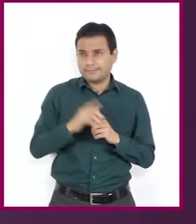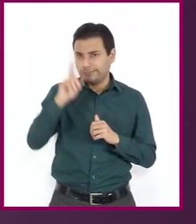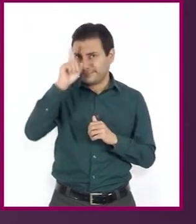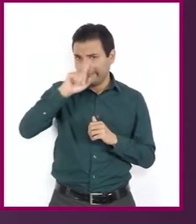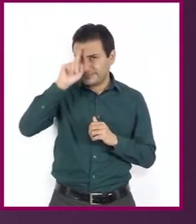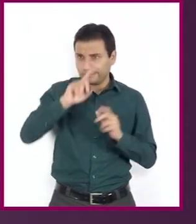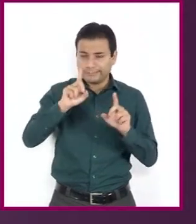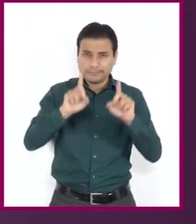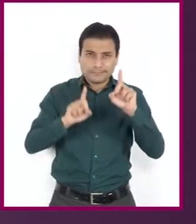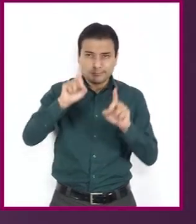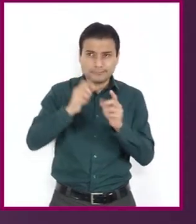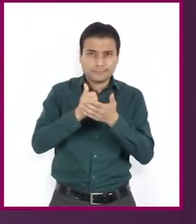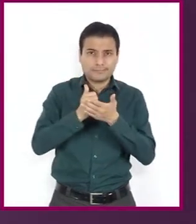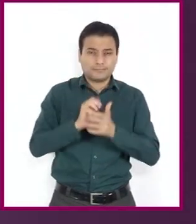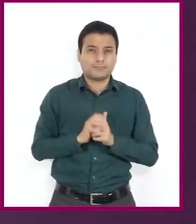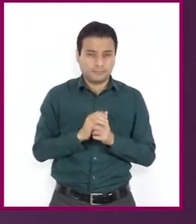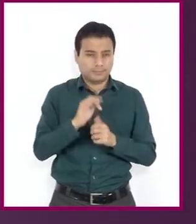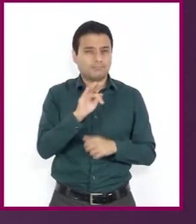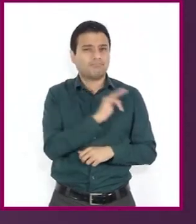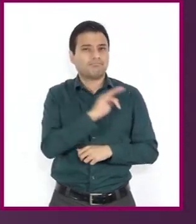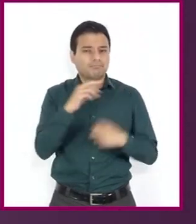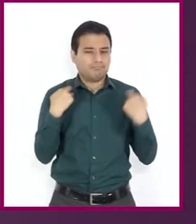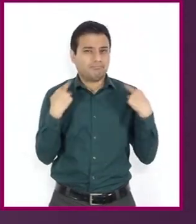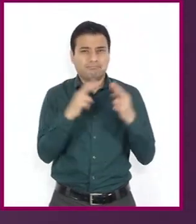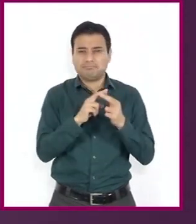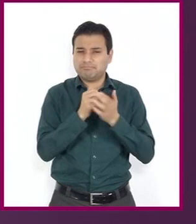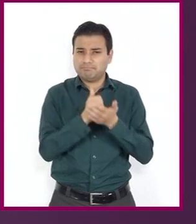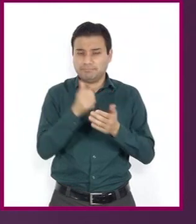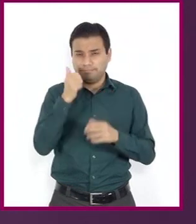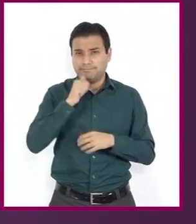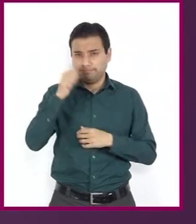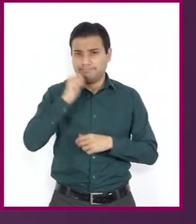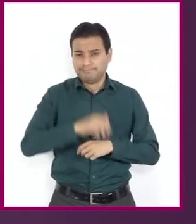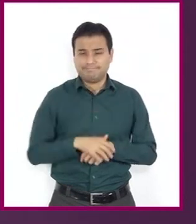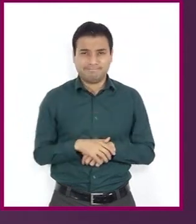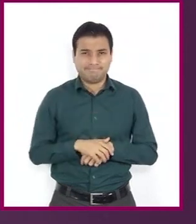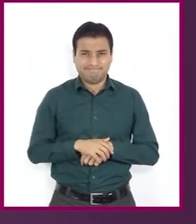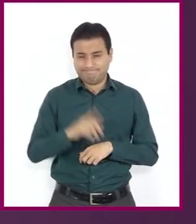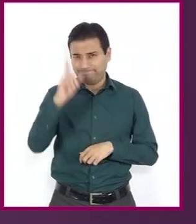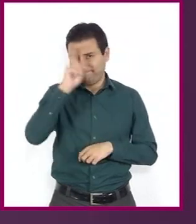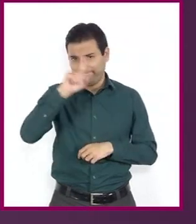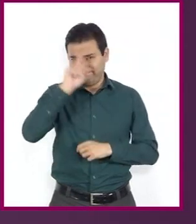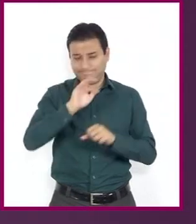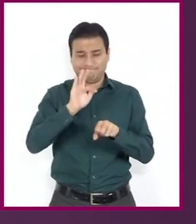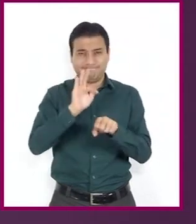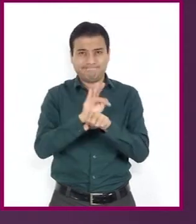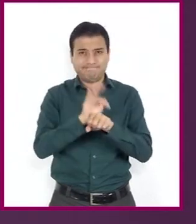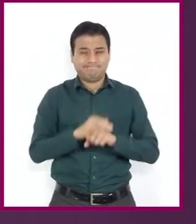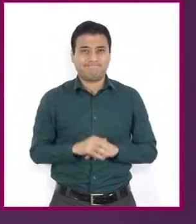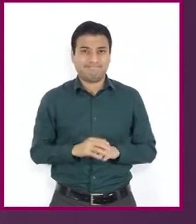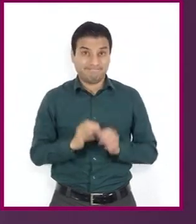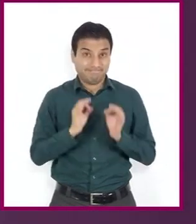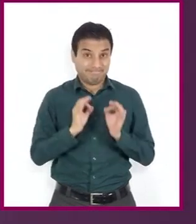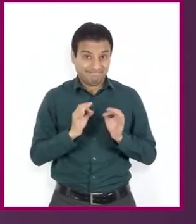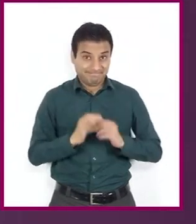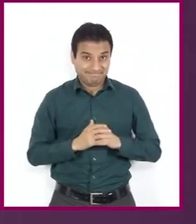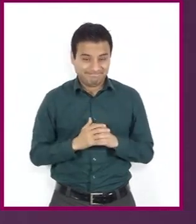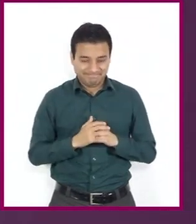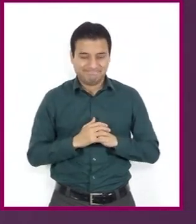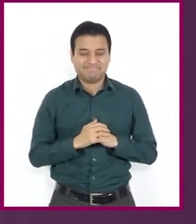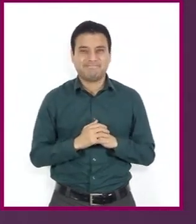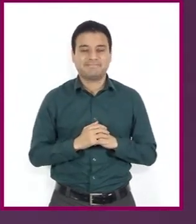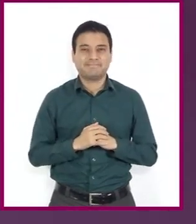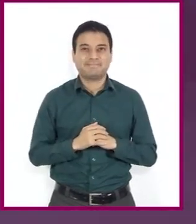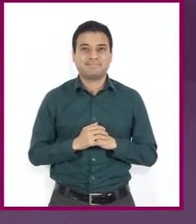dudas, ya que siempre estarán dispuestos a guiarlos o encaminarlos para que logren alcanzar los aprendizajes